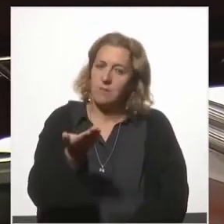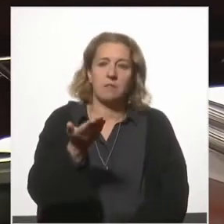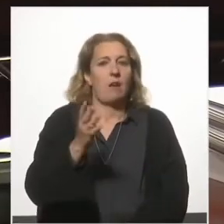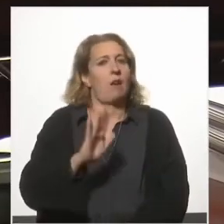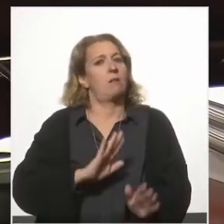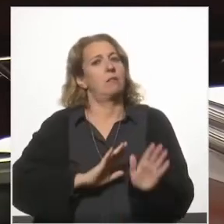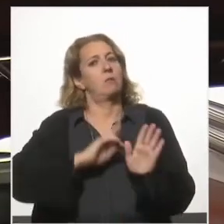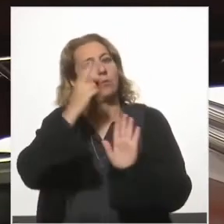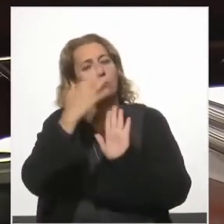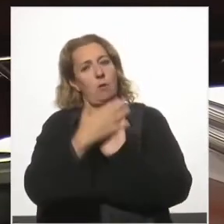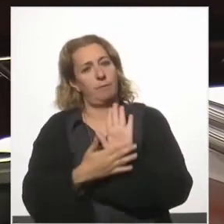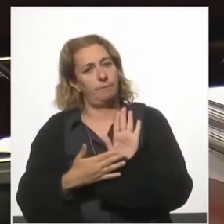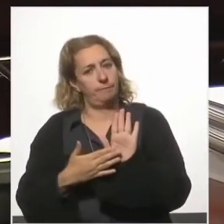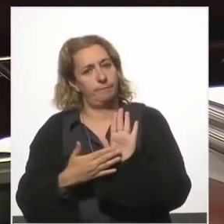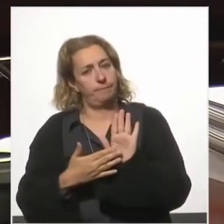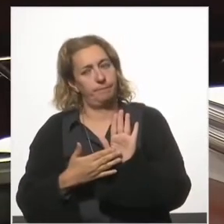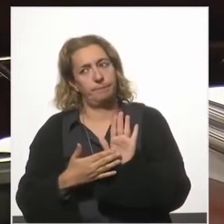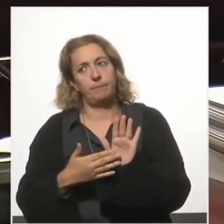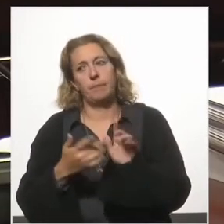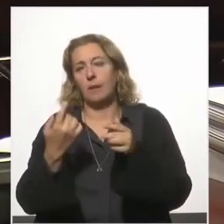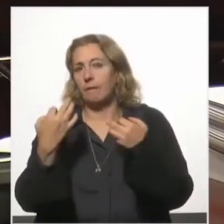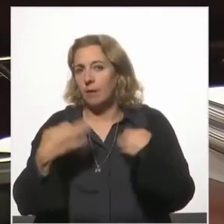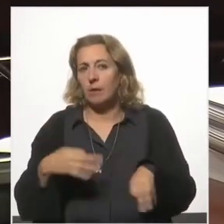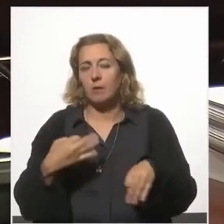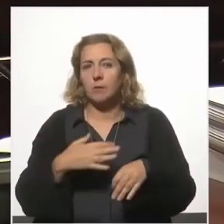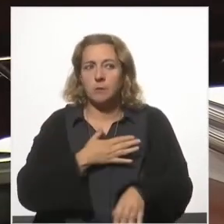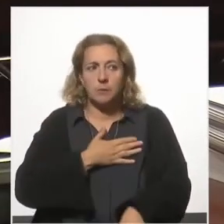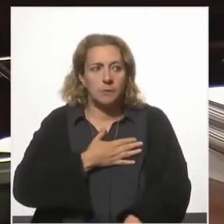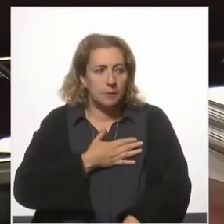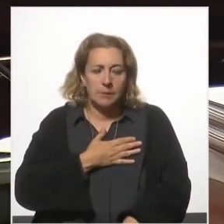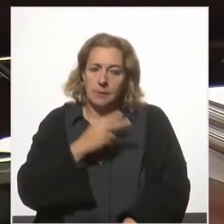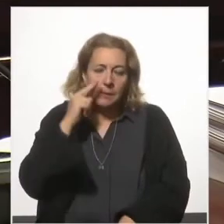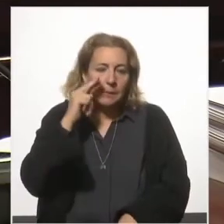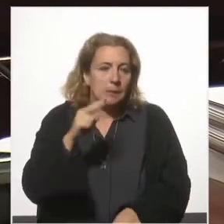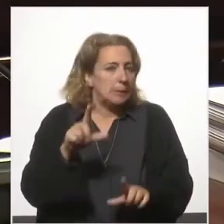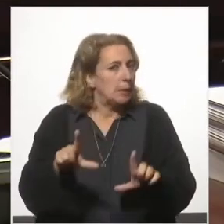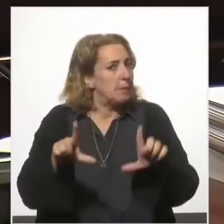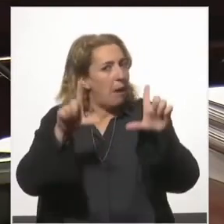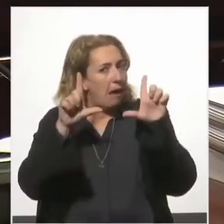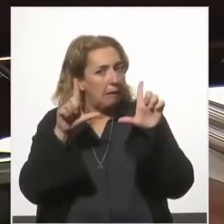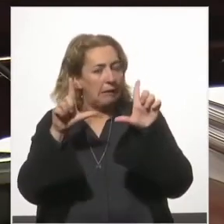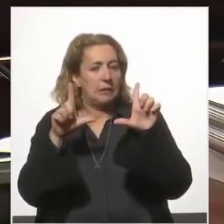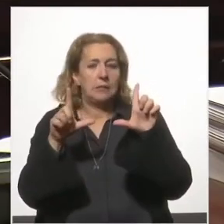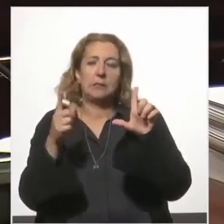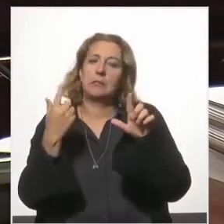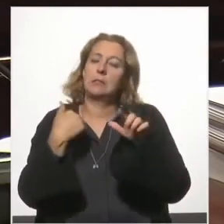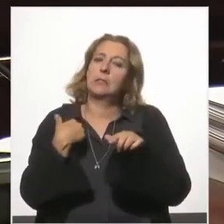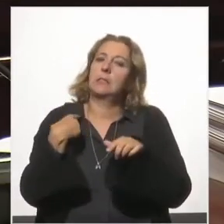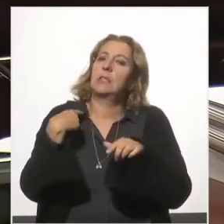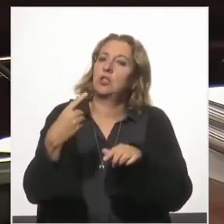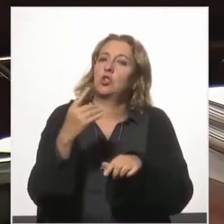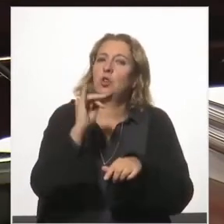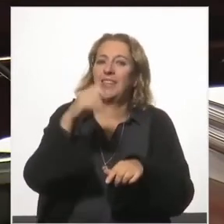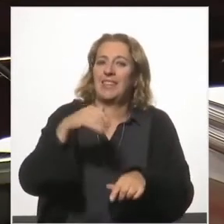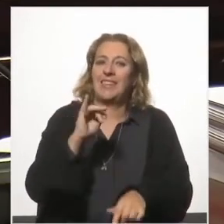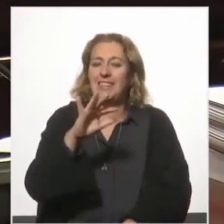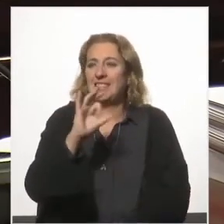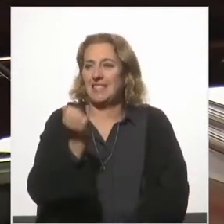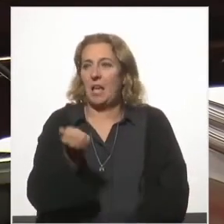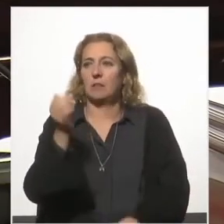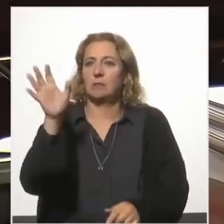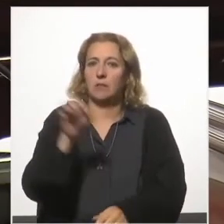nacional. Realmente fue conmovedor ver las imágenes que la dirección del INISA trajo de